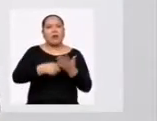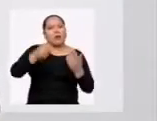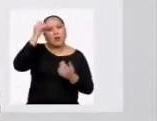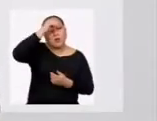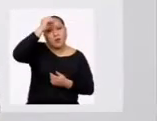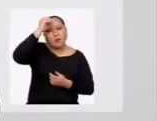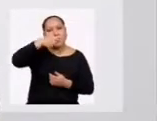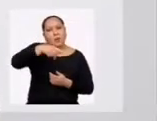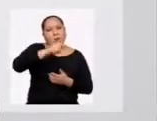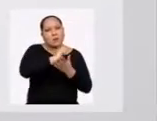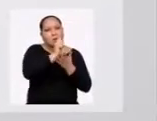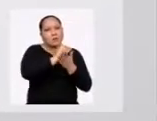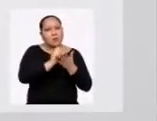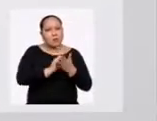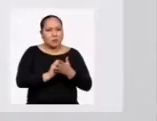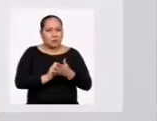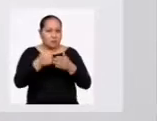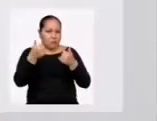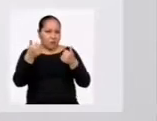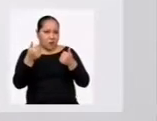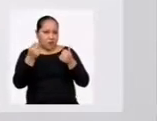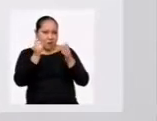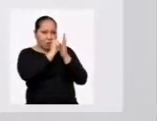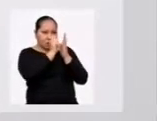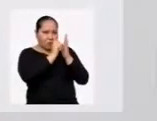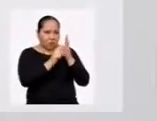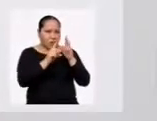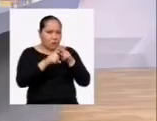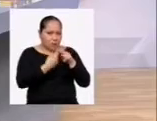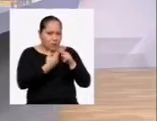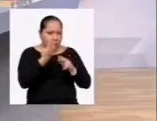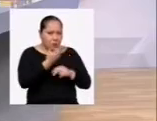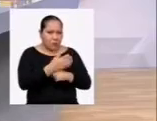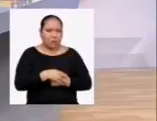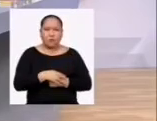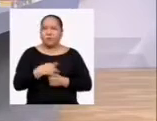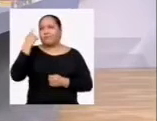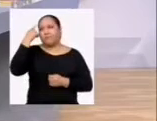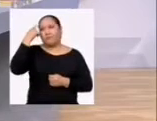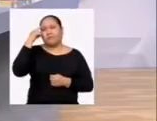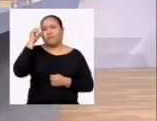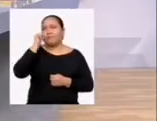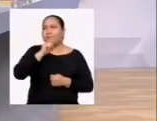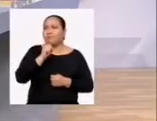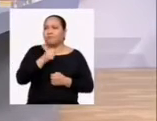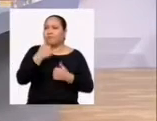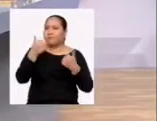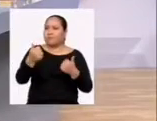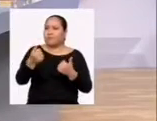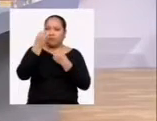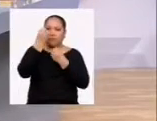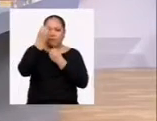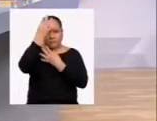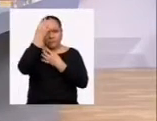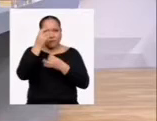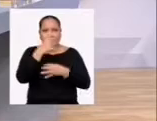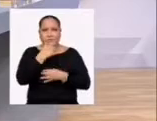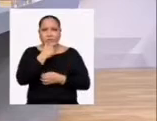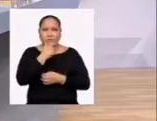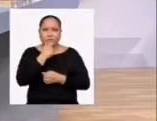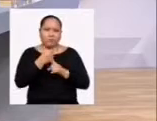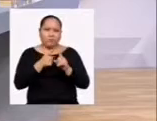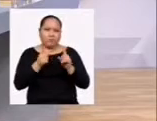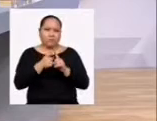el texto? ¿Funciona bien como introducción? Me parece que está súper buena la información, pero